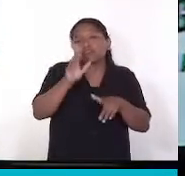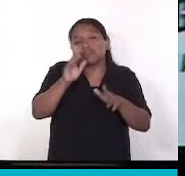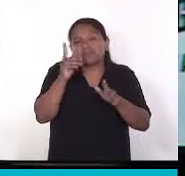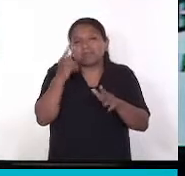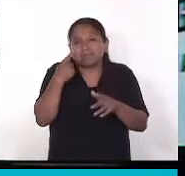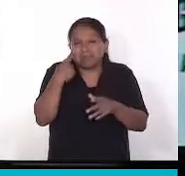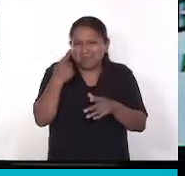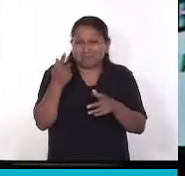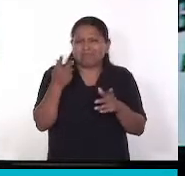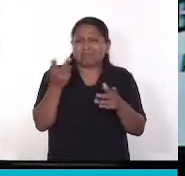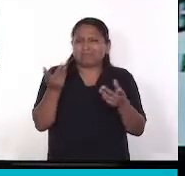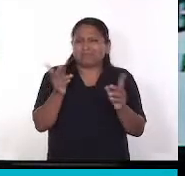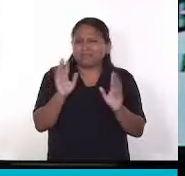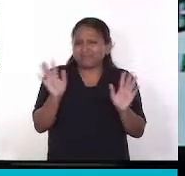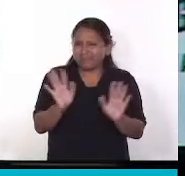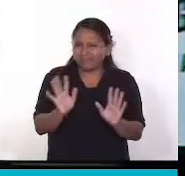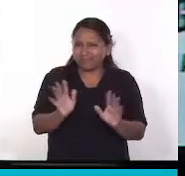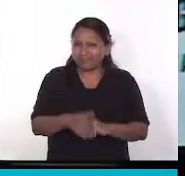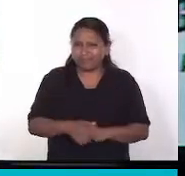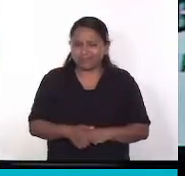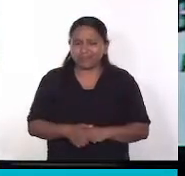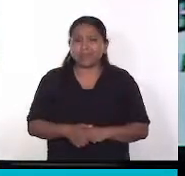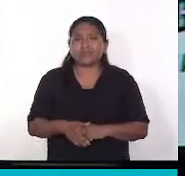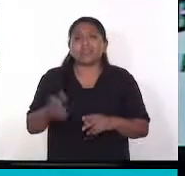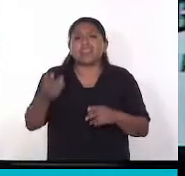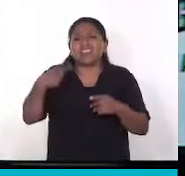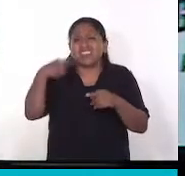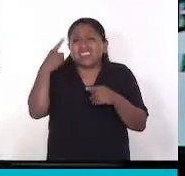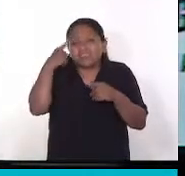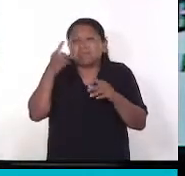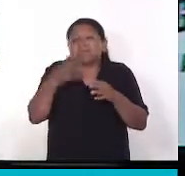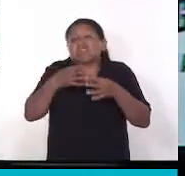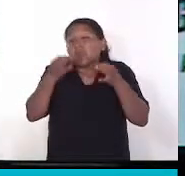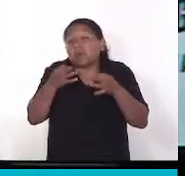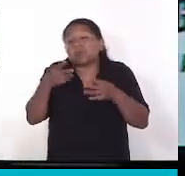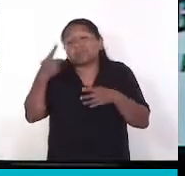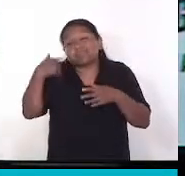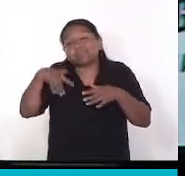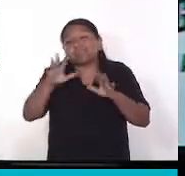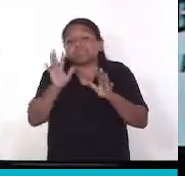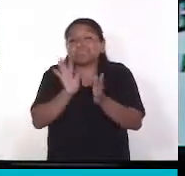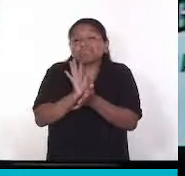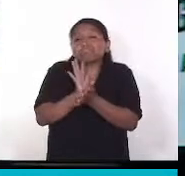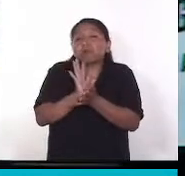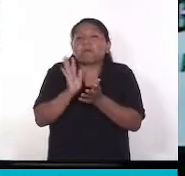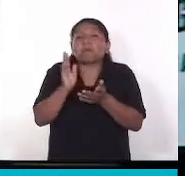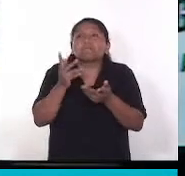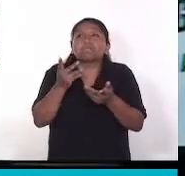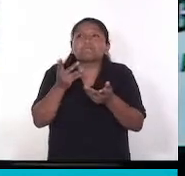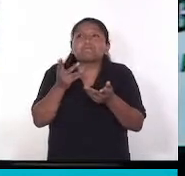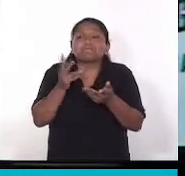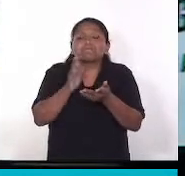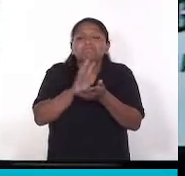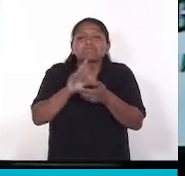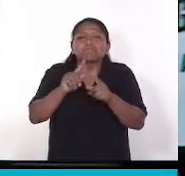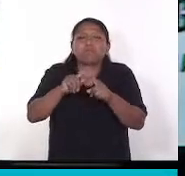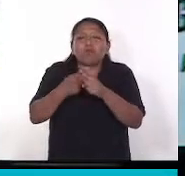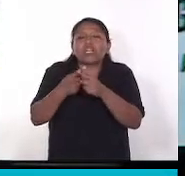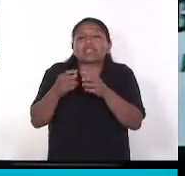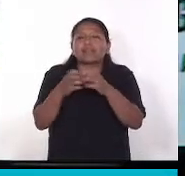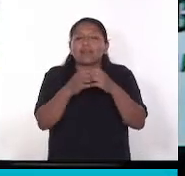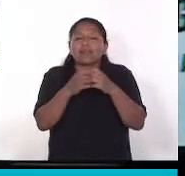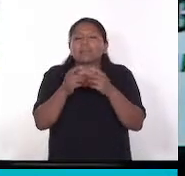que se ha invertido este criterio y seguramente es parte un poco de este intento de un vaciamiento político del